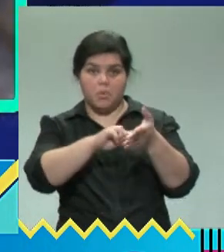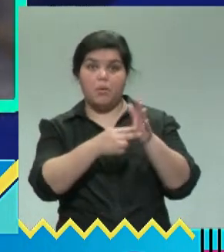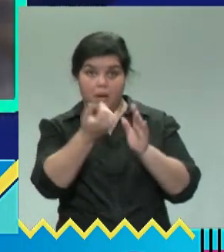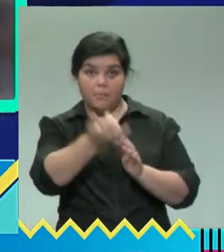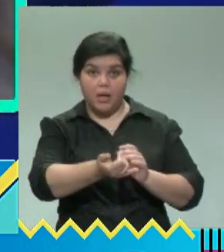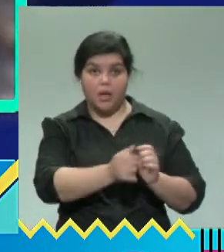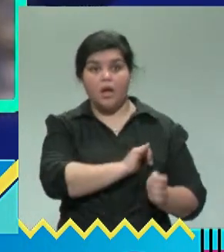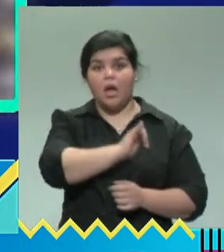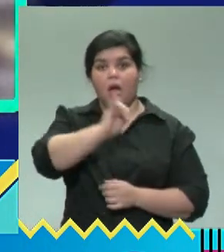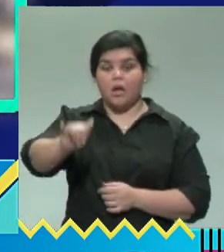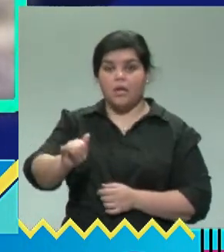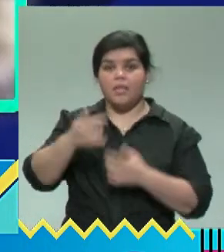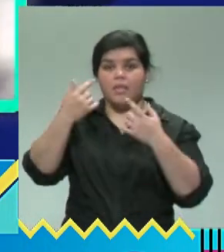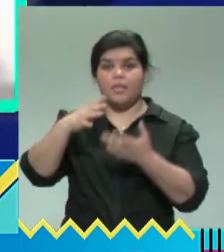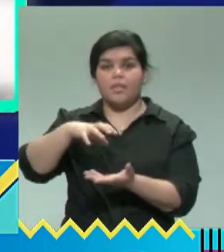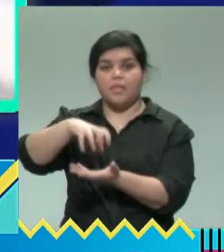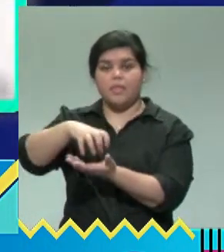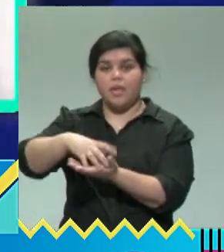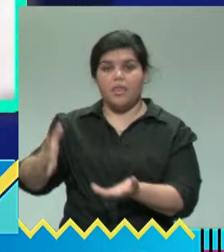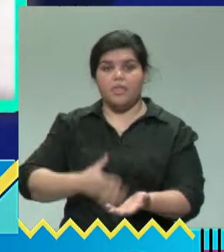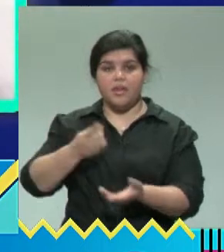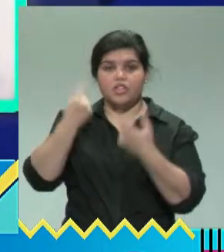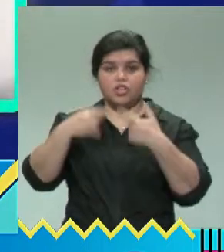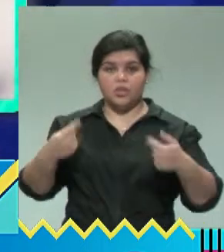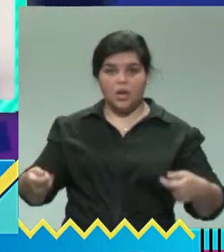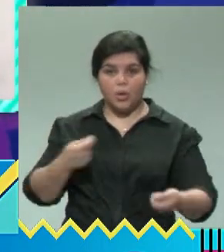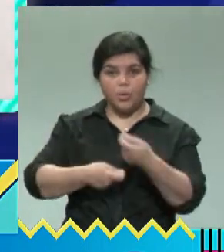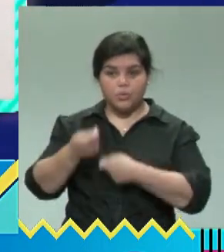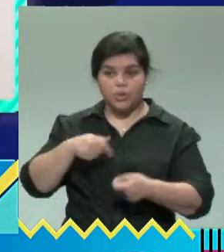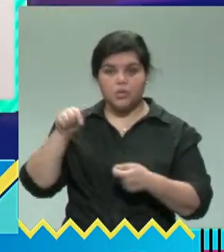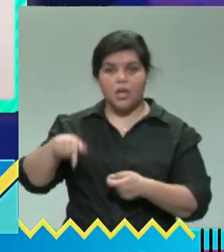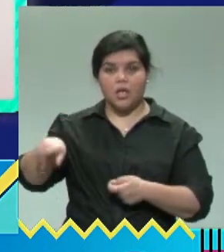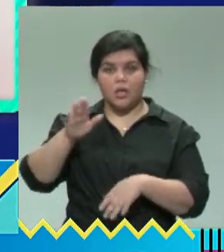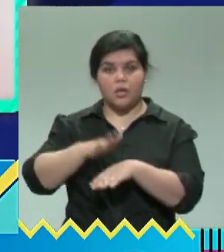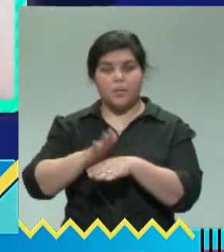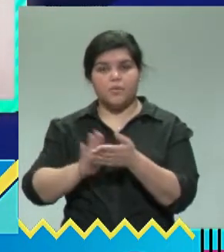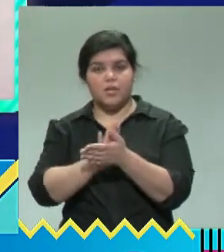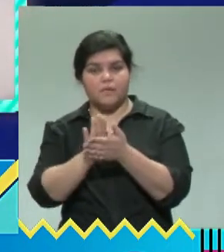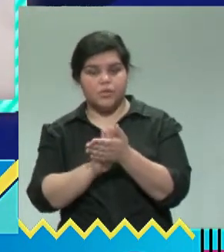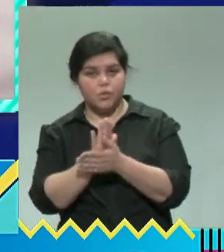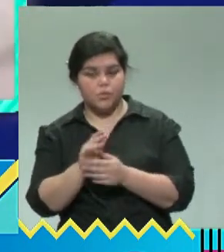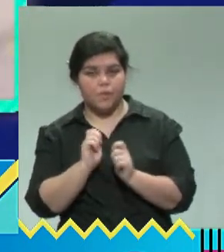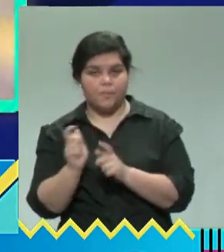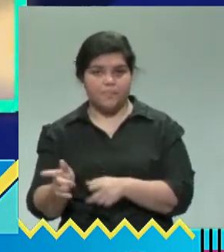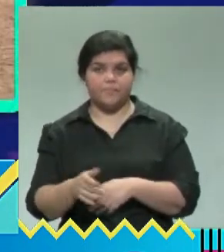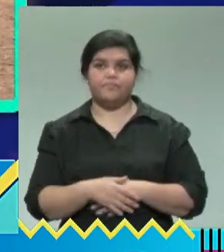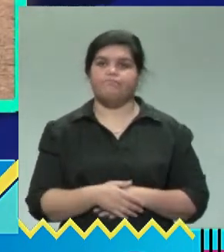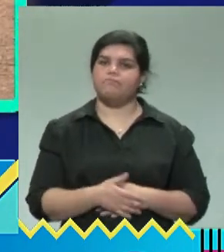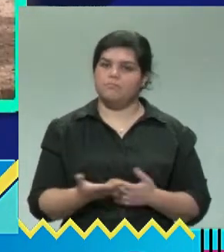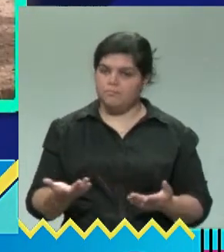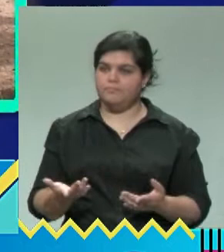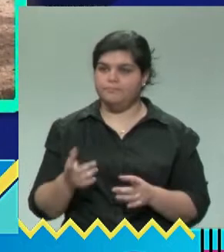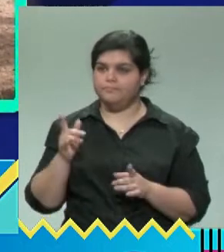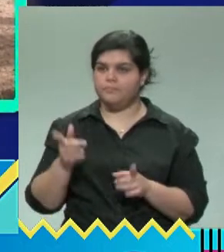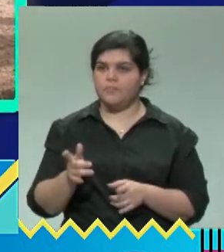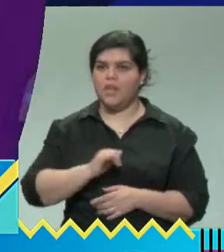la Dirección de Recursos y que se van a encargar de solucionarlo, pero que no los toquen. Bien, a eso vamos. En caso de denuncias que